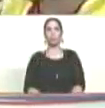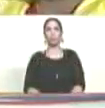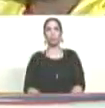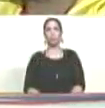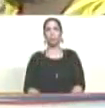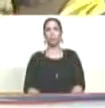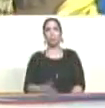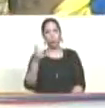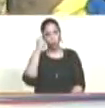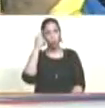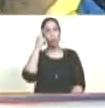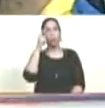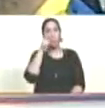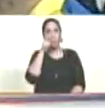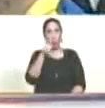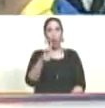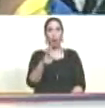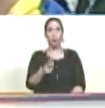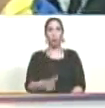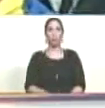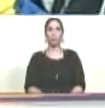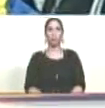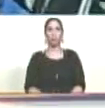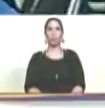Yo sé que hay un pueblo.